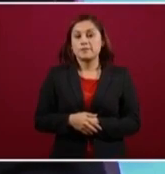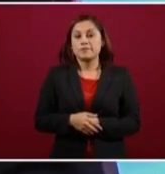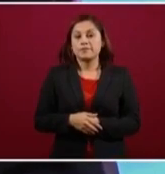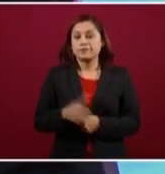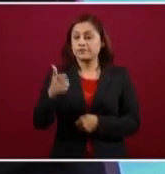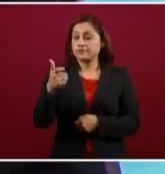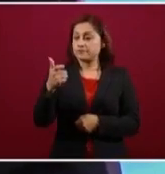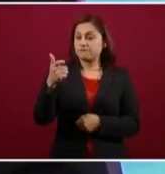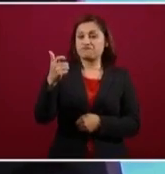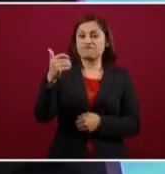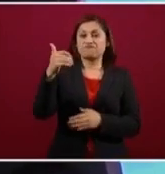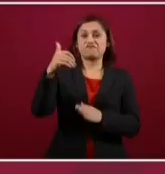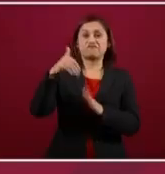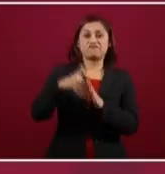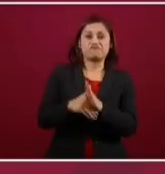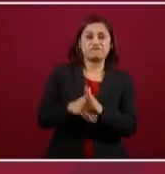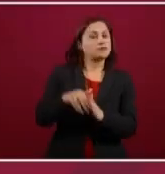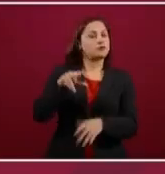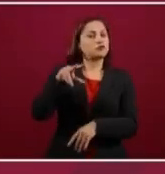depreciación.